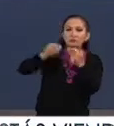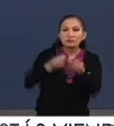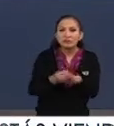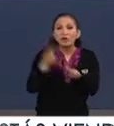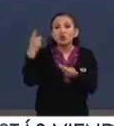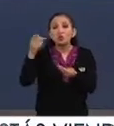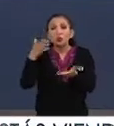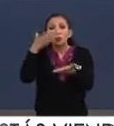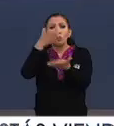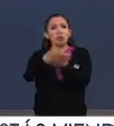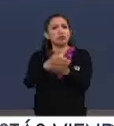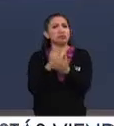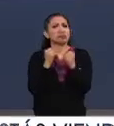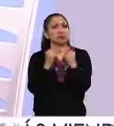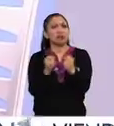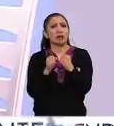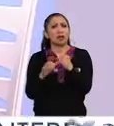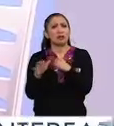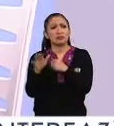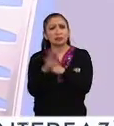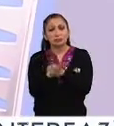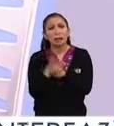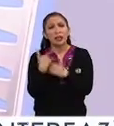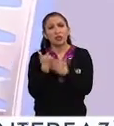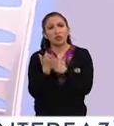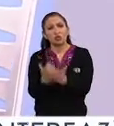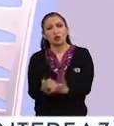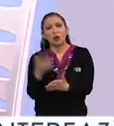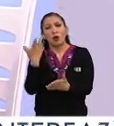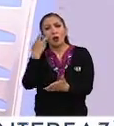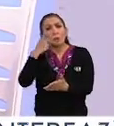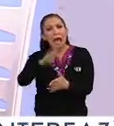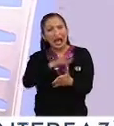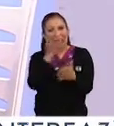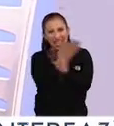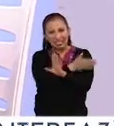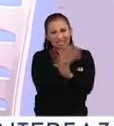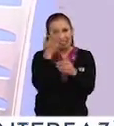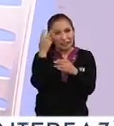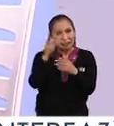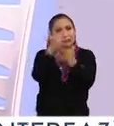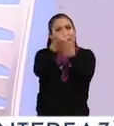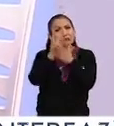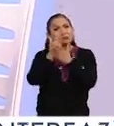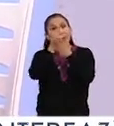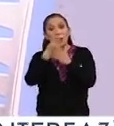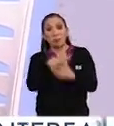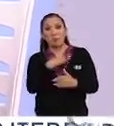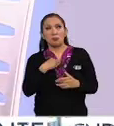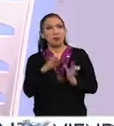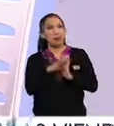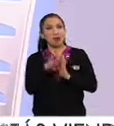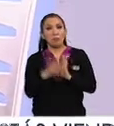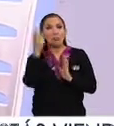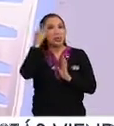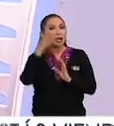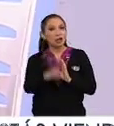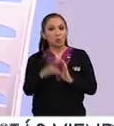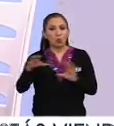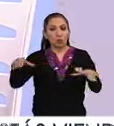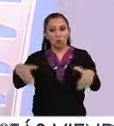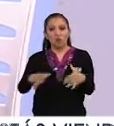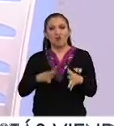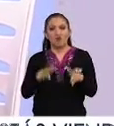Su presencia sigue siendo tan fuerte que le ayudó, digamos, el haber viajado, pero es miembro, por ejemplo, o es director de